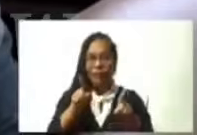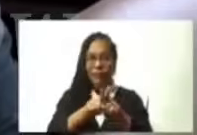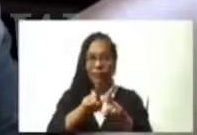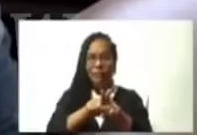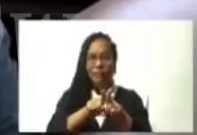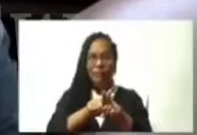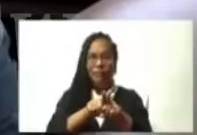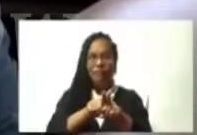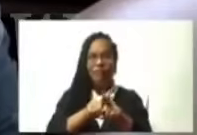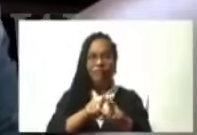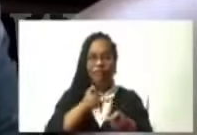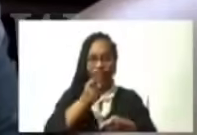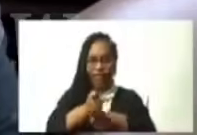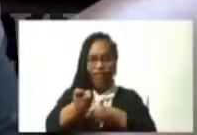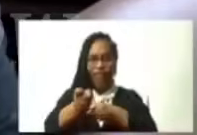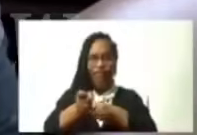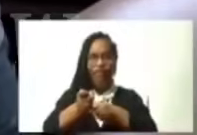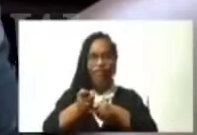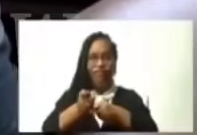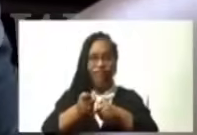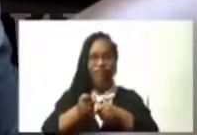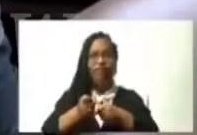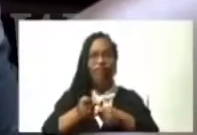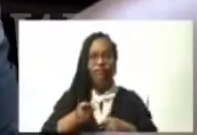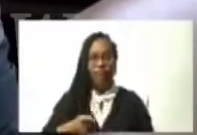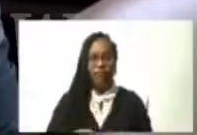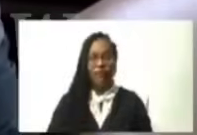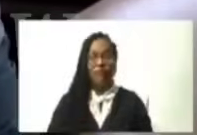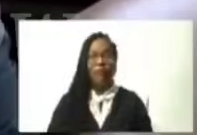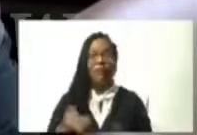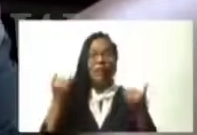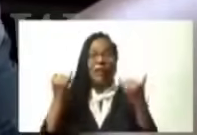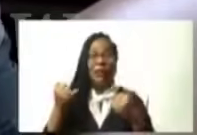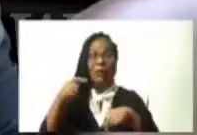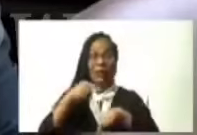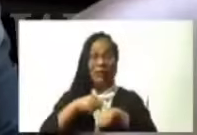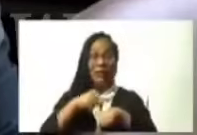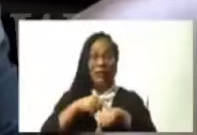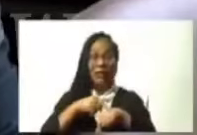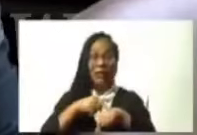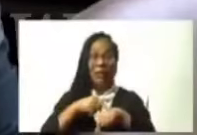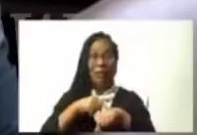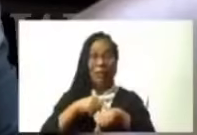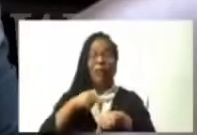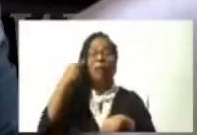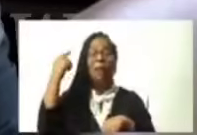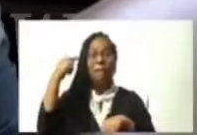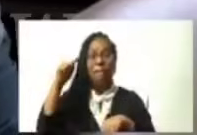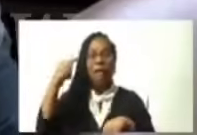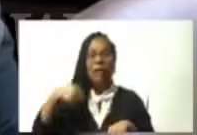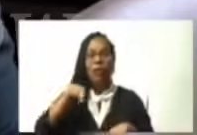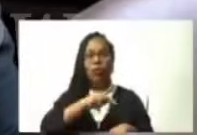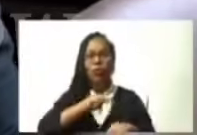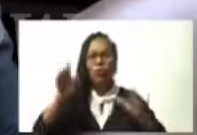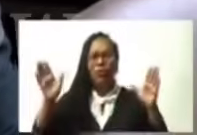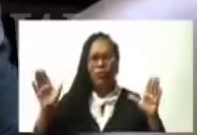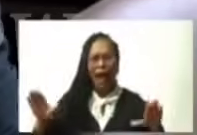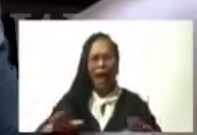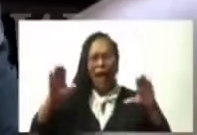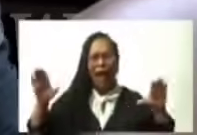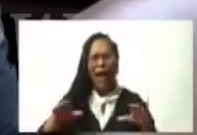de nosotros ser menos reactivos y tenemos que ser proactivos,